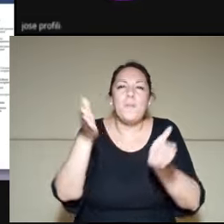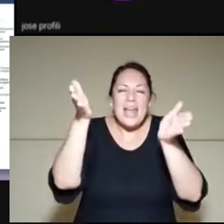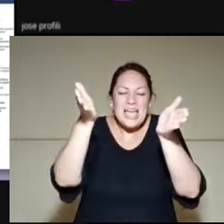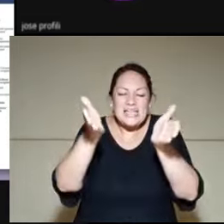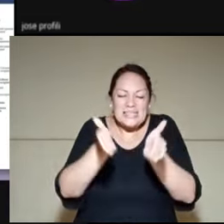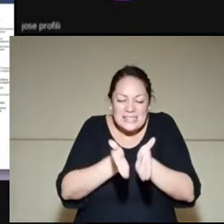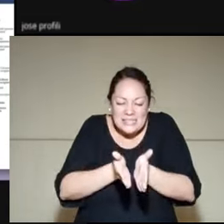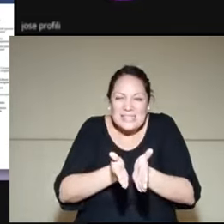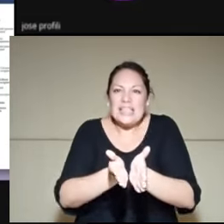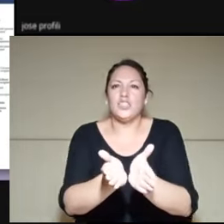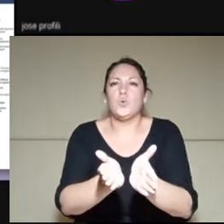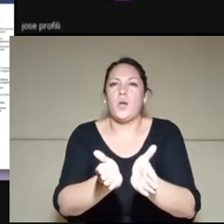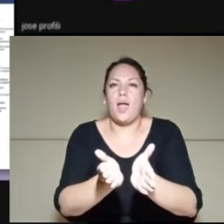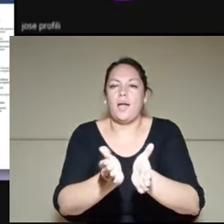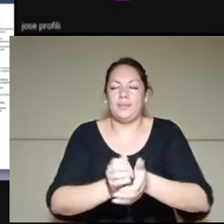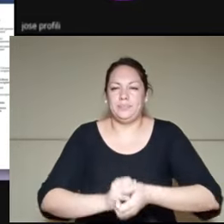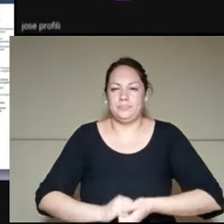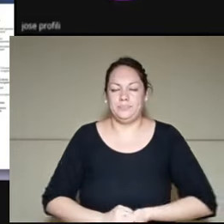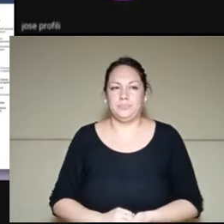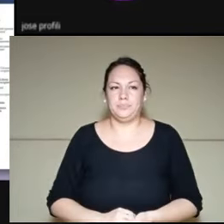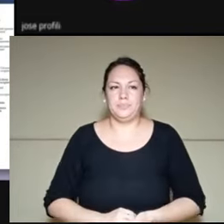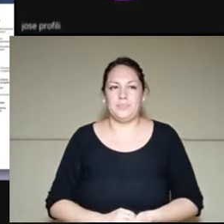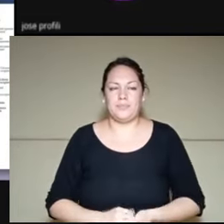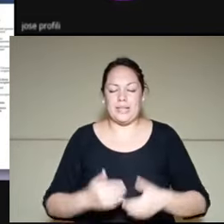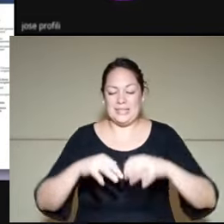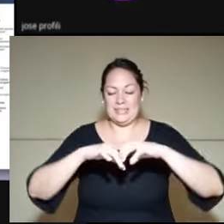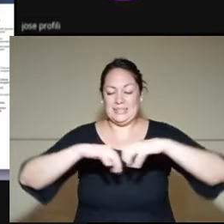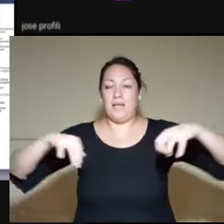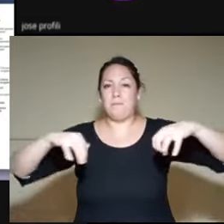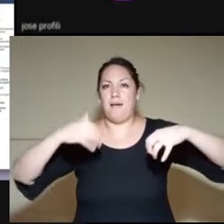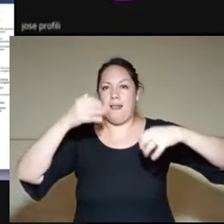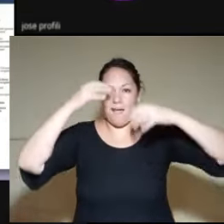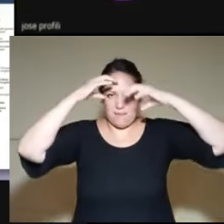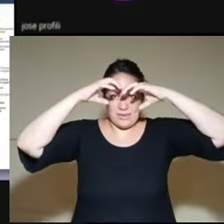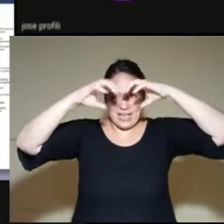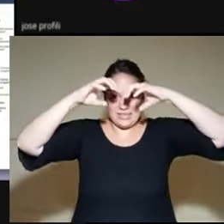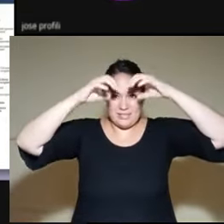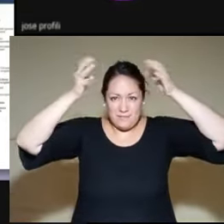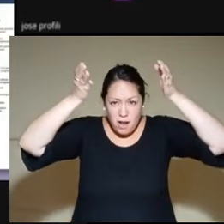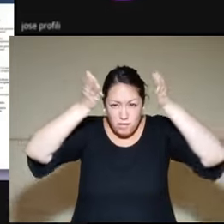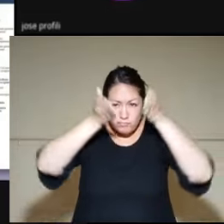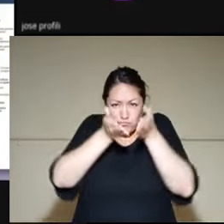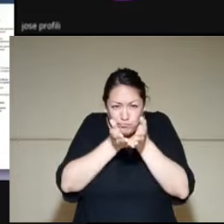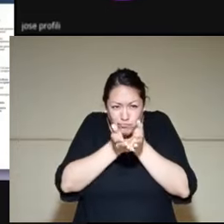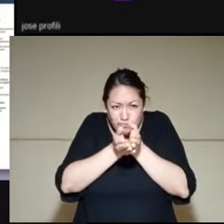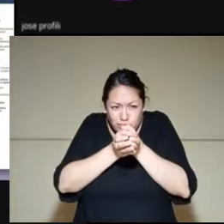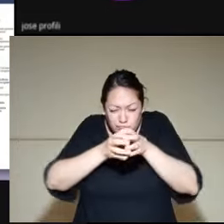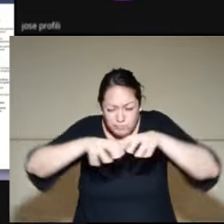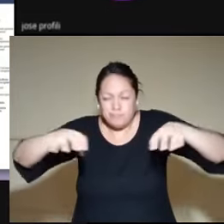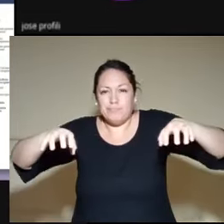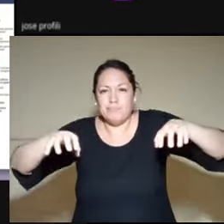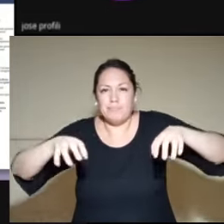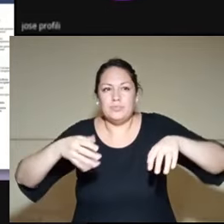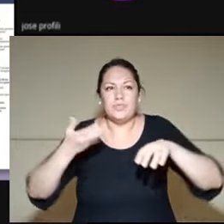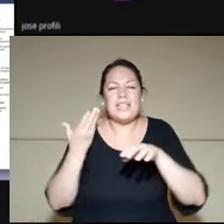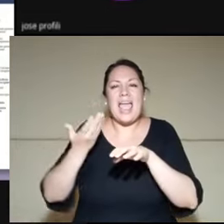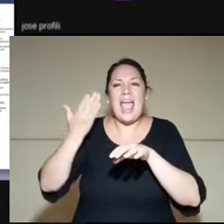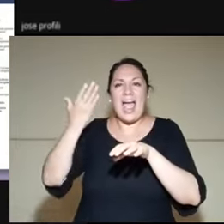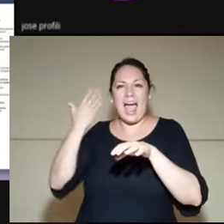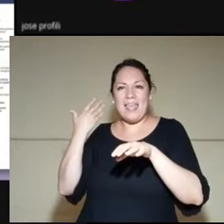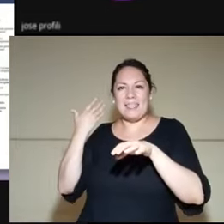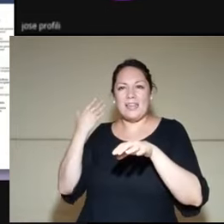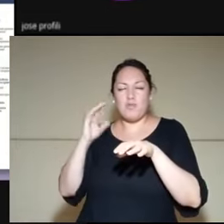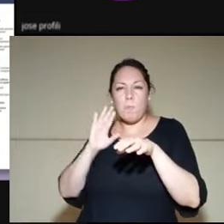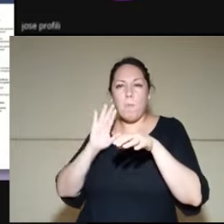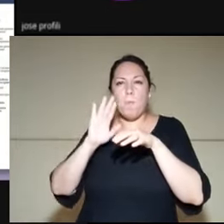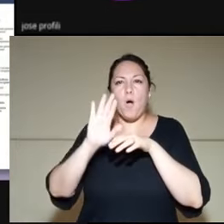se llama cisura, un surco profundo, que me divide a mi encéfalo en una parte